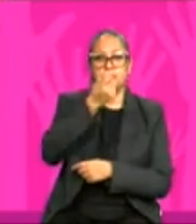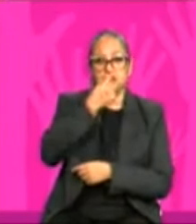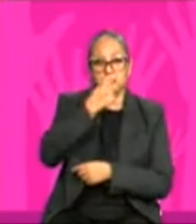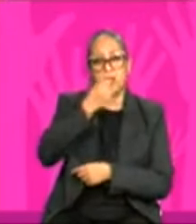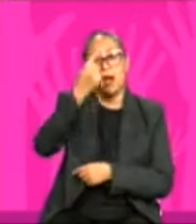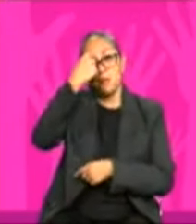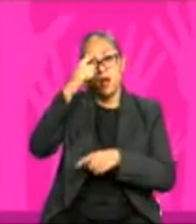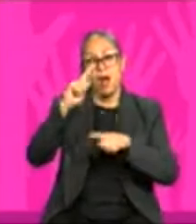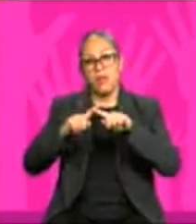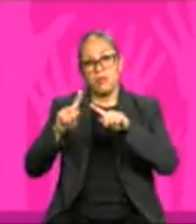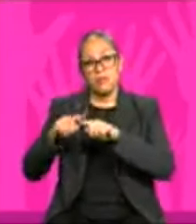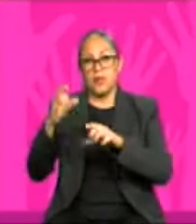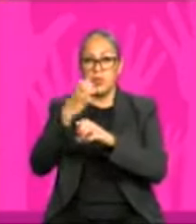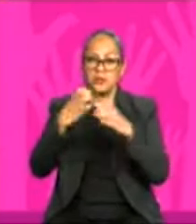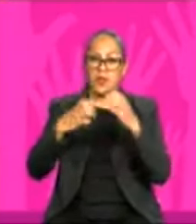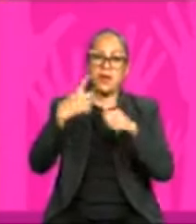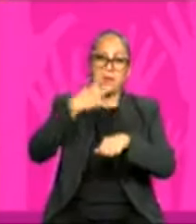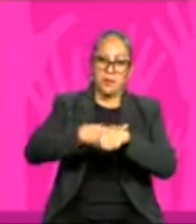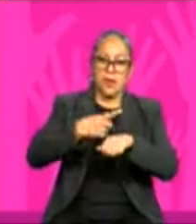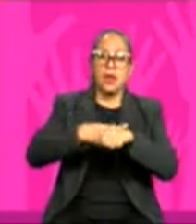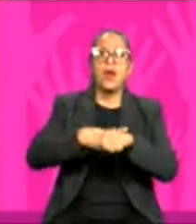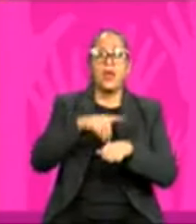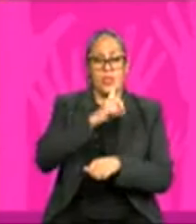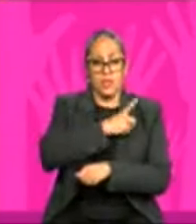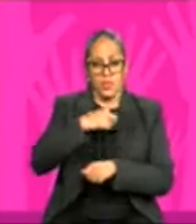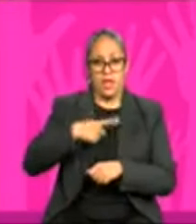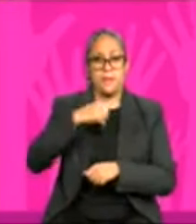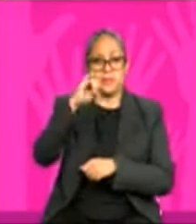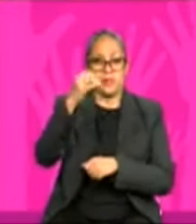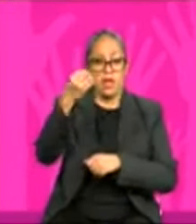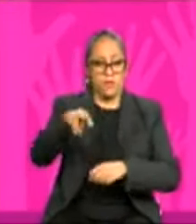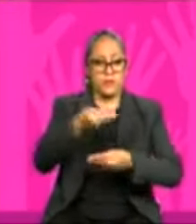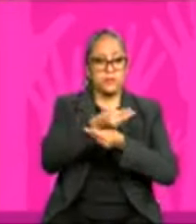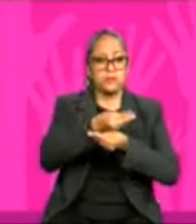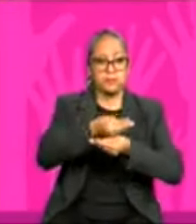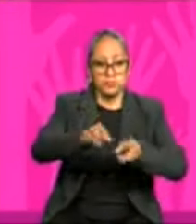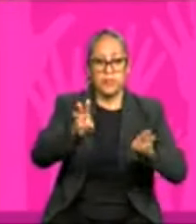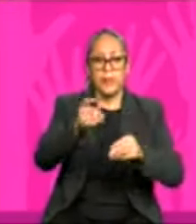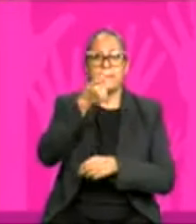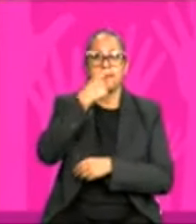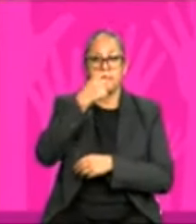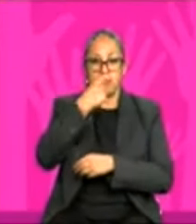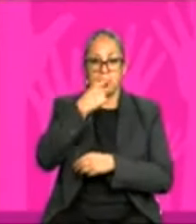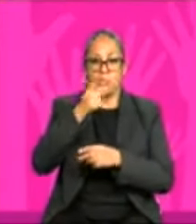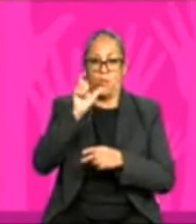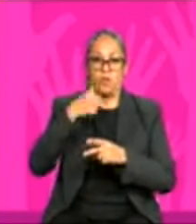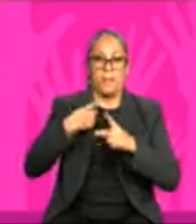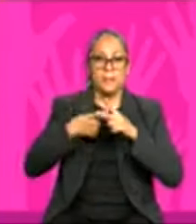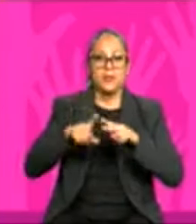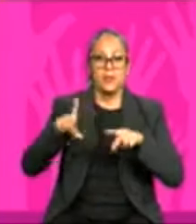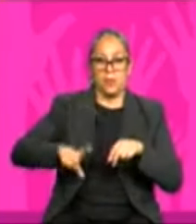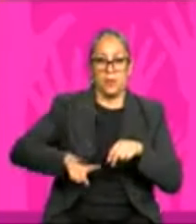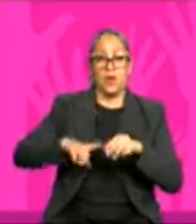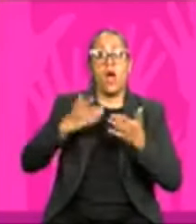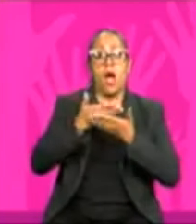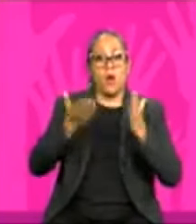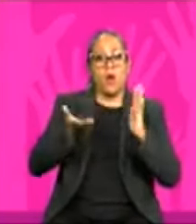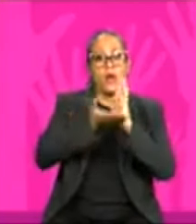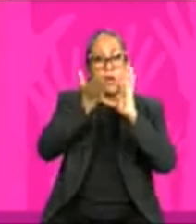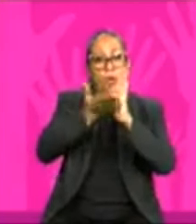diabetes tendrán garantizado el abasto gratuito desde el inicio de mi gobierno. Vamos a construir un nuevo hospital